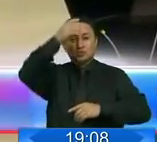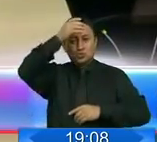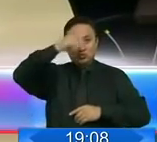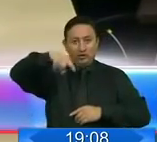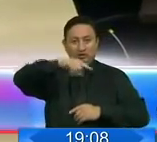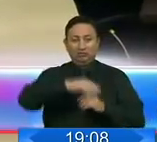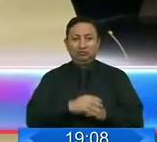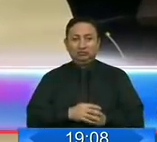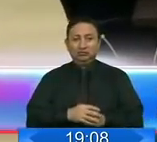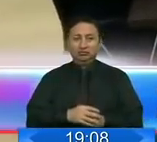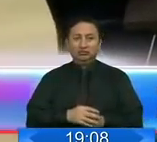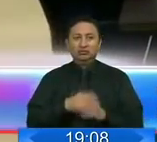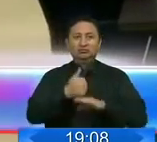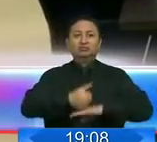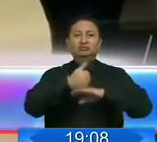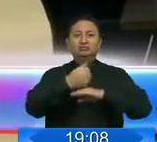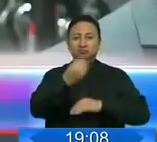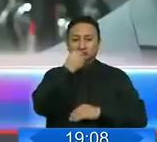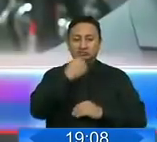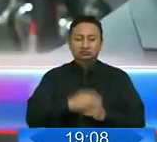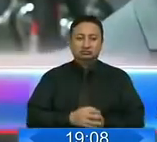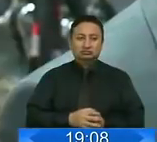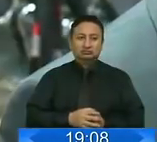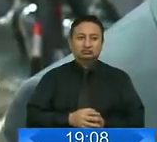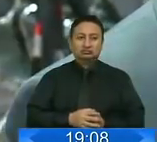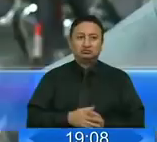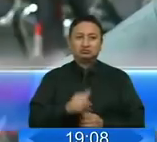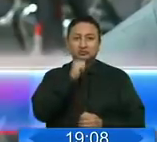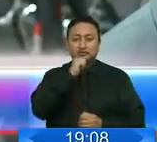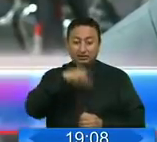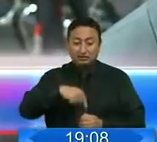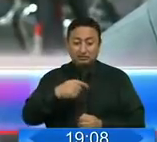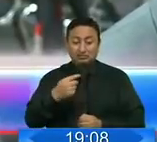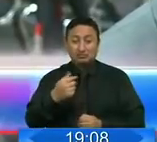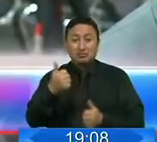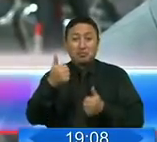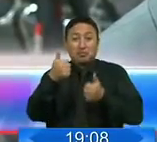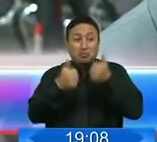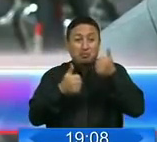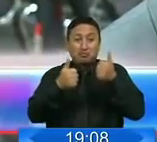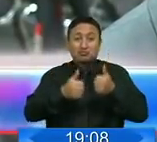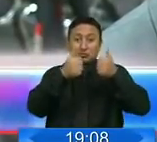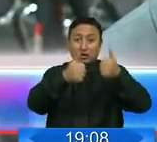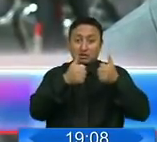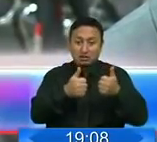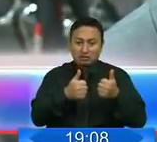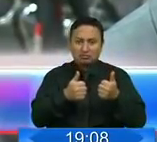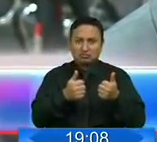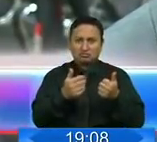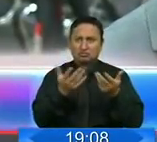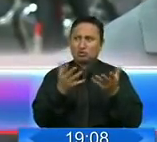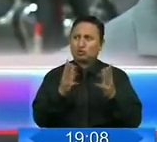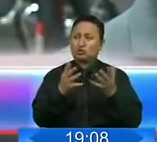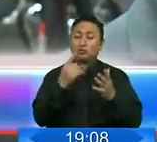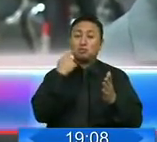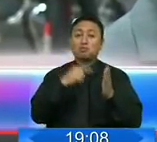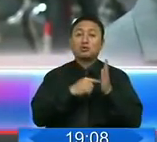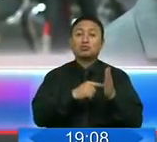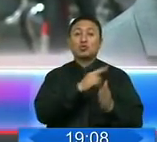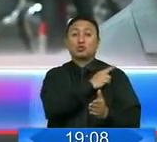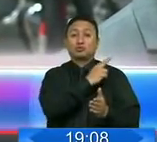de Soberanía Alimentaria. Lo que ha faltado es candidatos, o sea, no han mandado de diferentes sectores de la sociedad, como por ejemplo